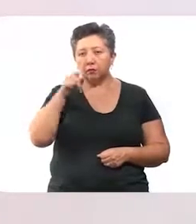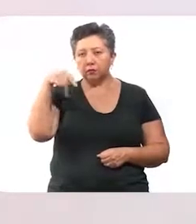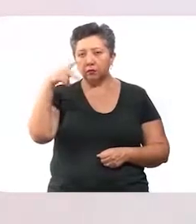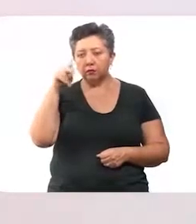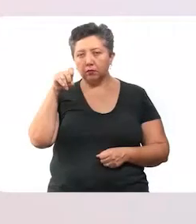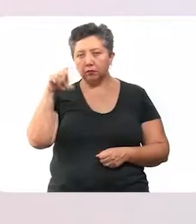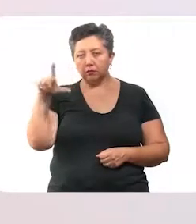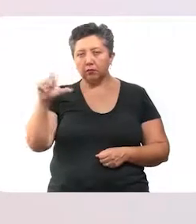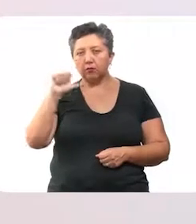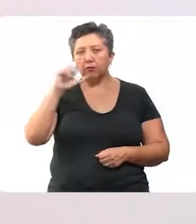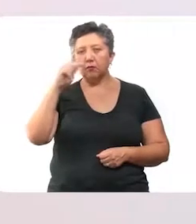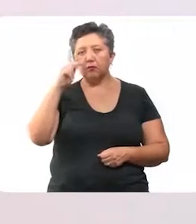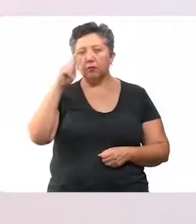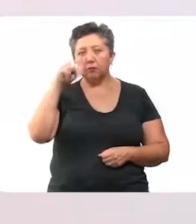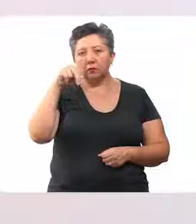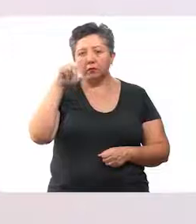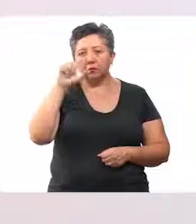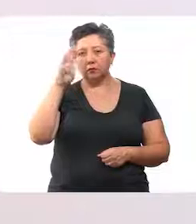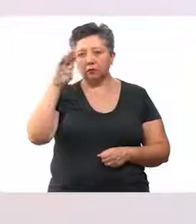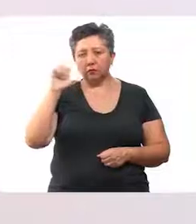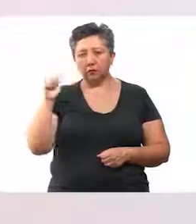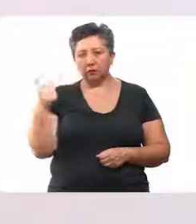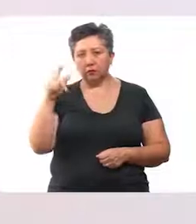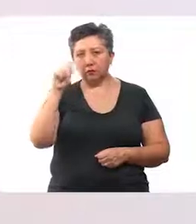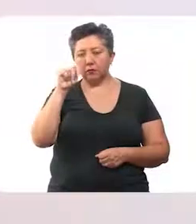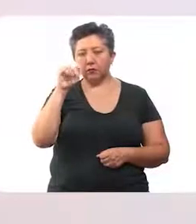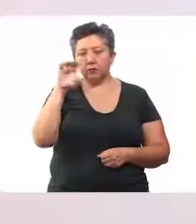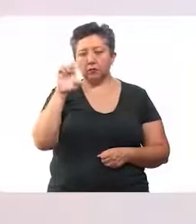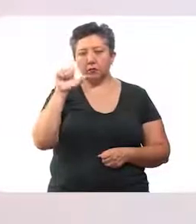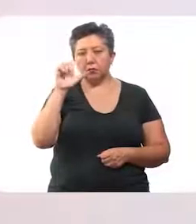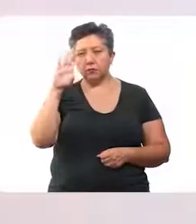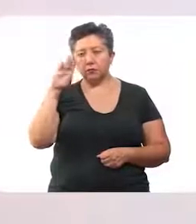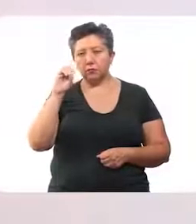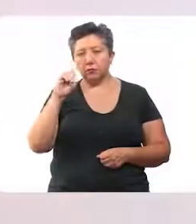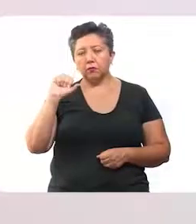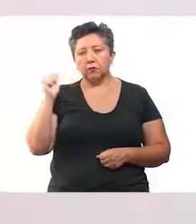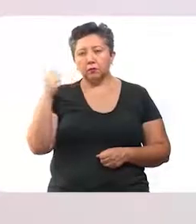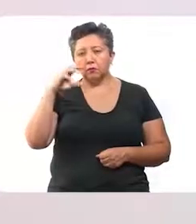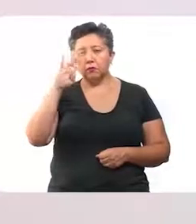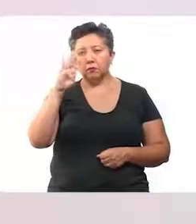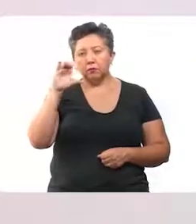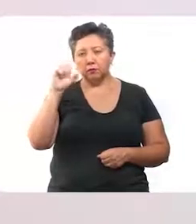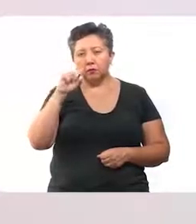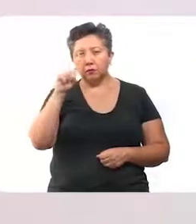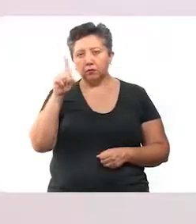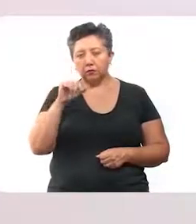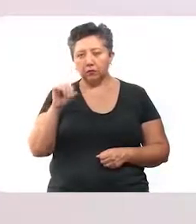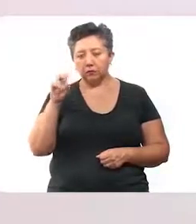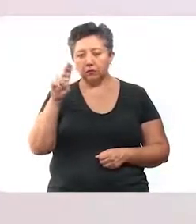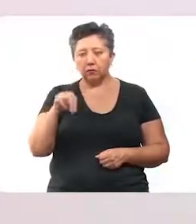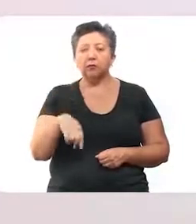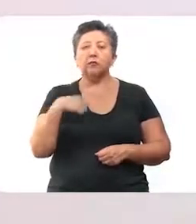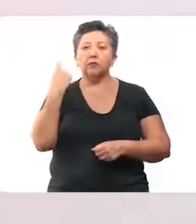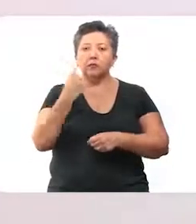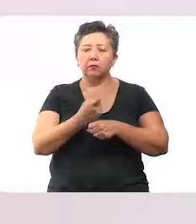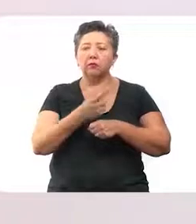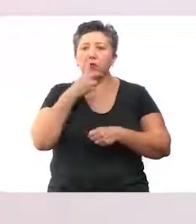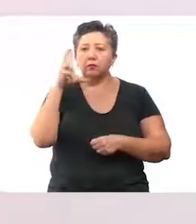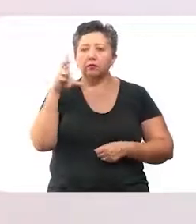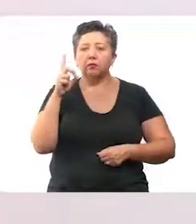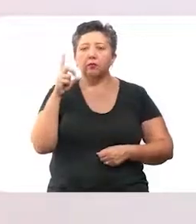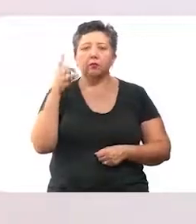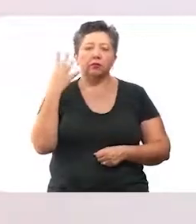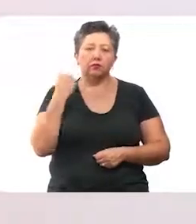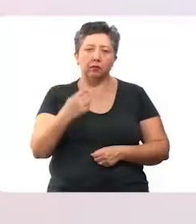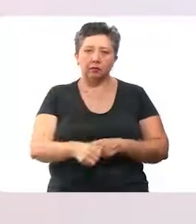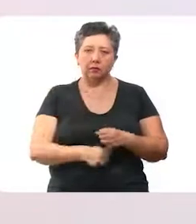Temash, Panabá, Abalá, Jocabá, Teabo, Joctún, Baca, Cusamá y Tzam. Así como la primera dosis de